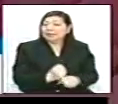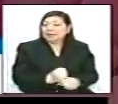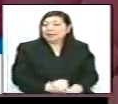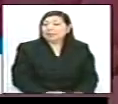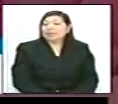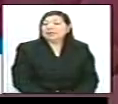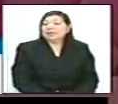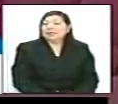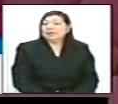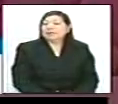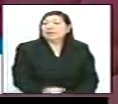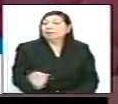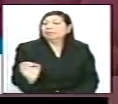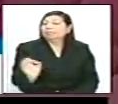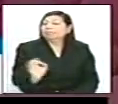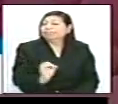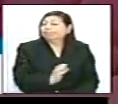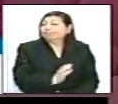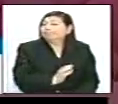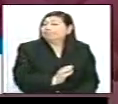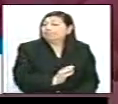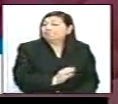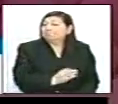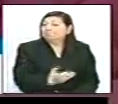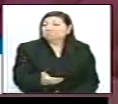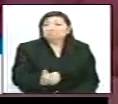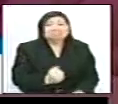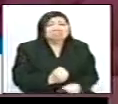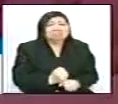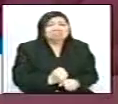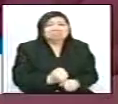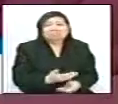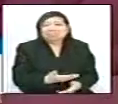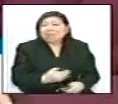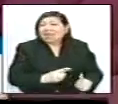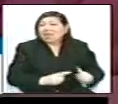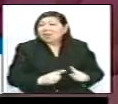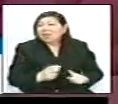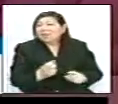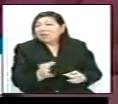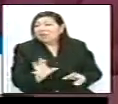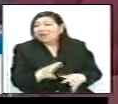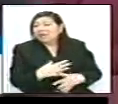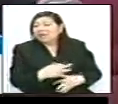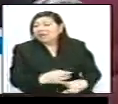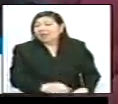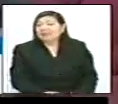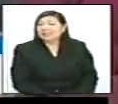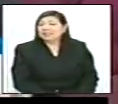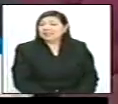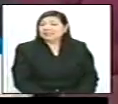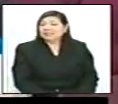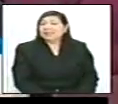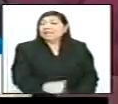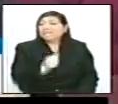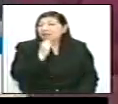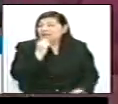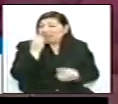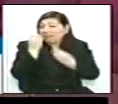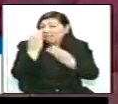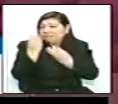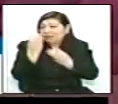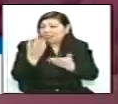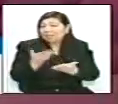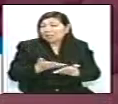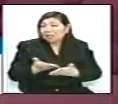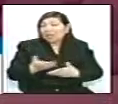trabajando. Acá nadie está en ninguna actividad como las que algunos interesada y desinformadamente transmiten